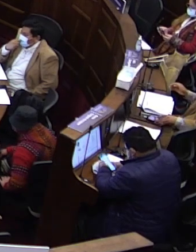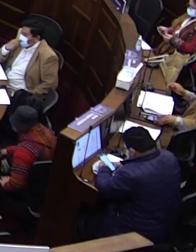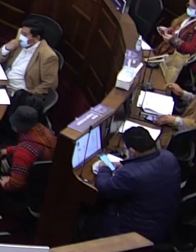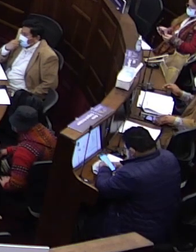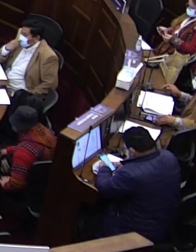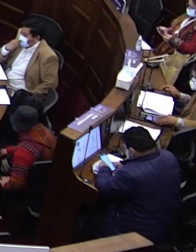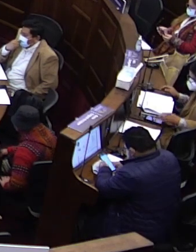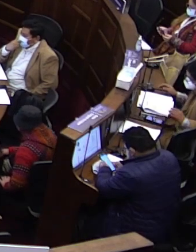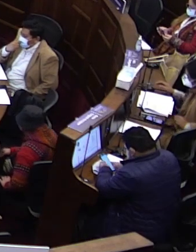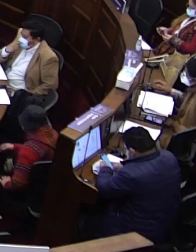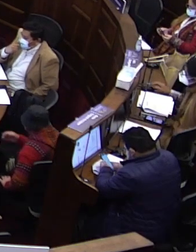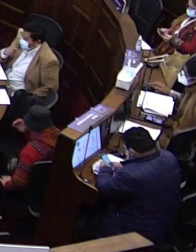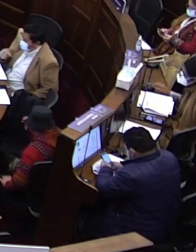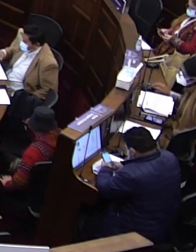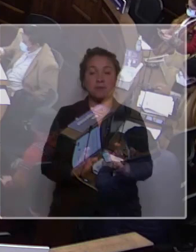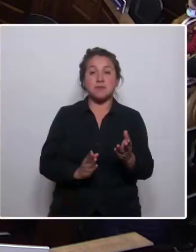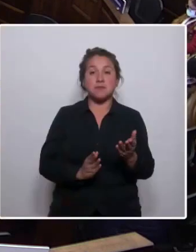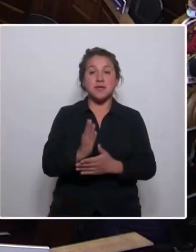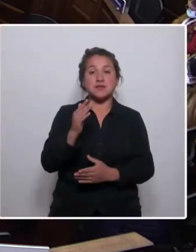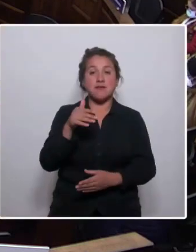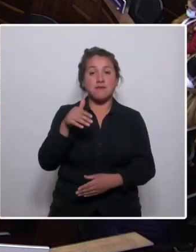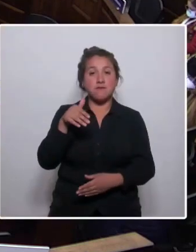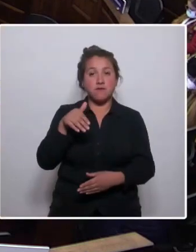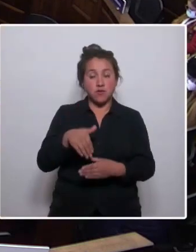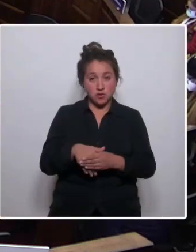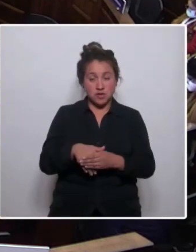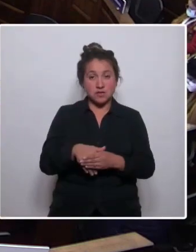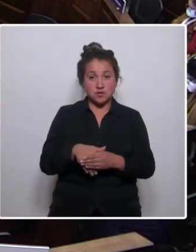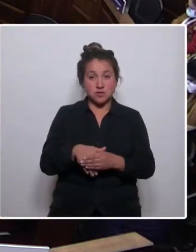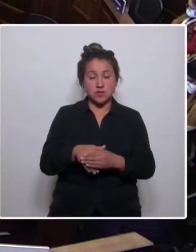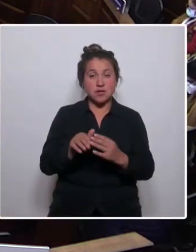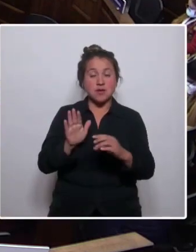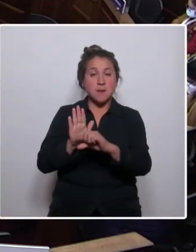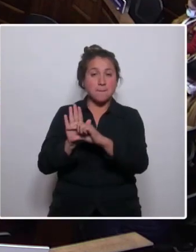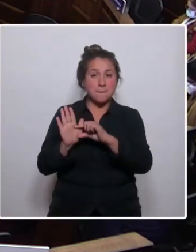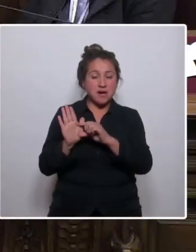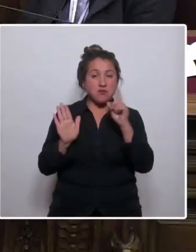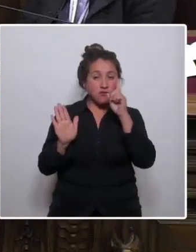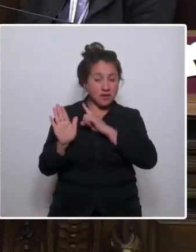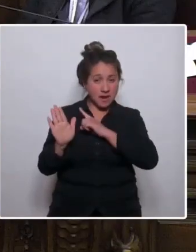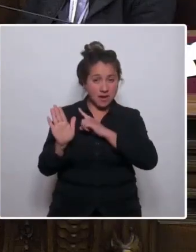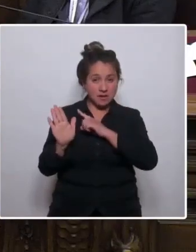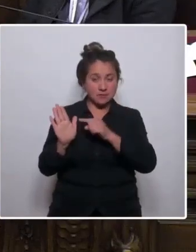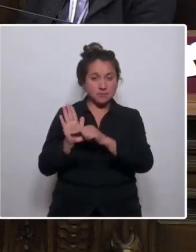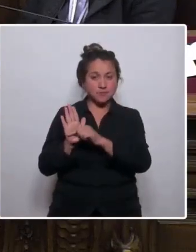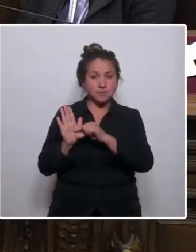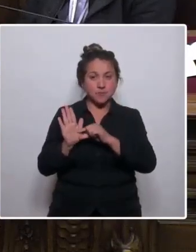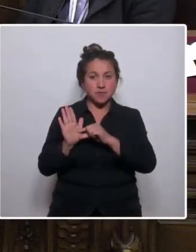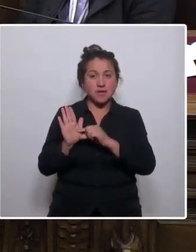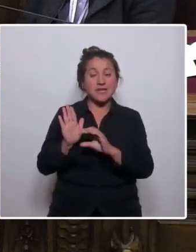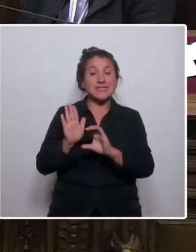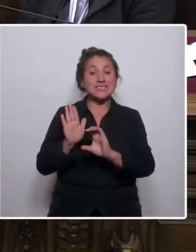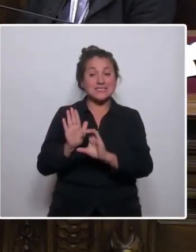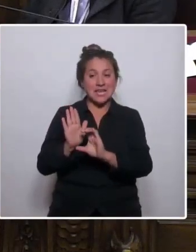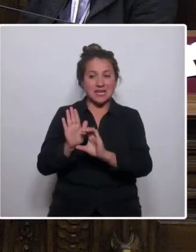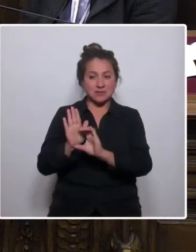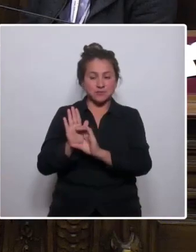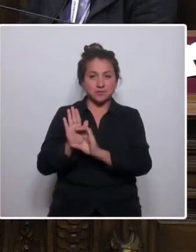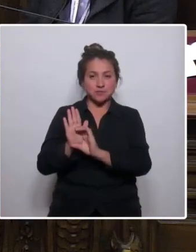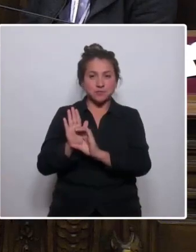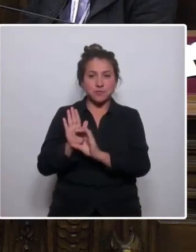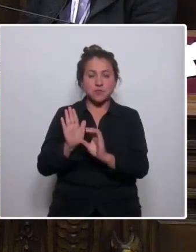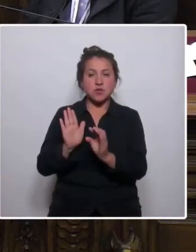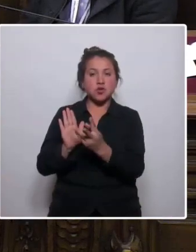Se abre la votación, entonces, del párrafo final o inciso final de la letra C del número